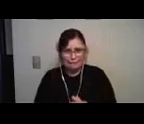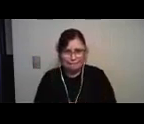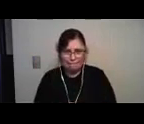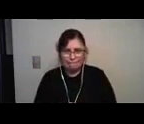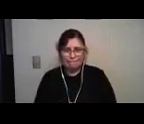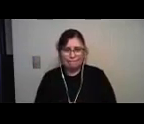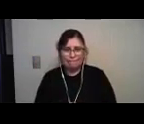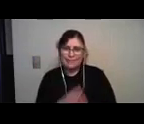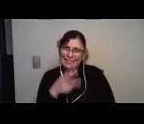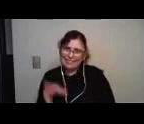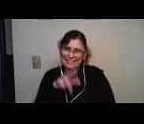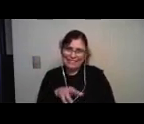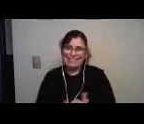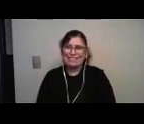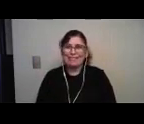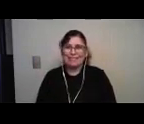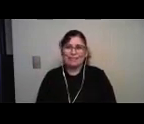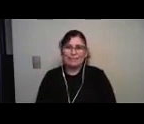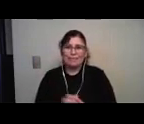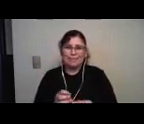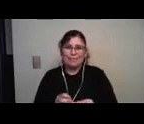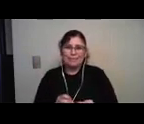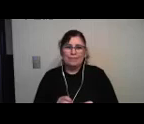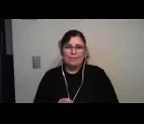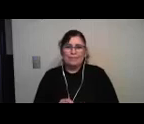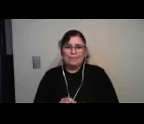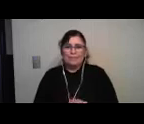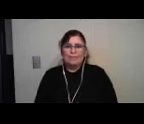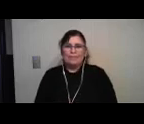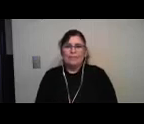vamos a abrir nuevamente, iba por acá abajo,